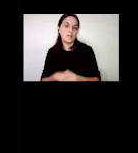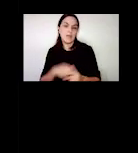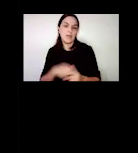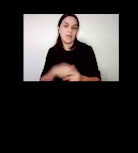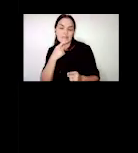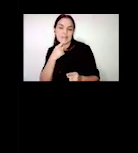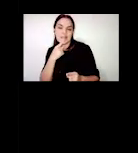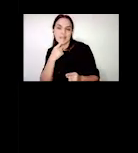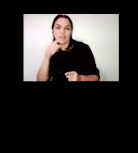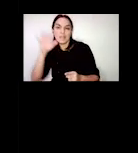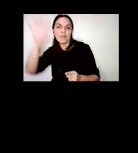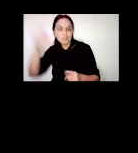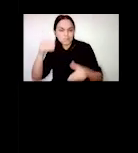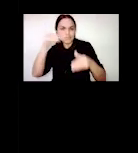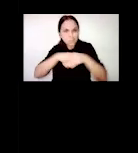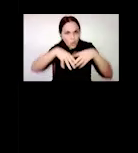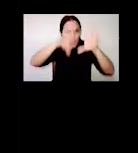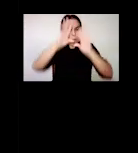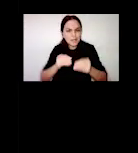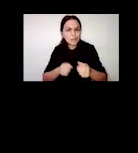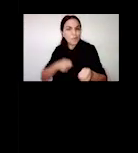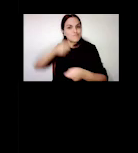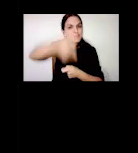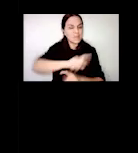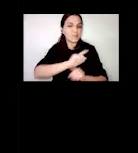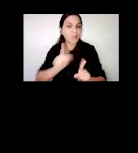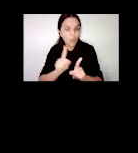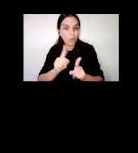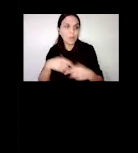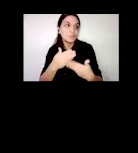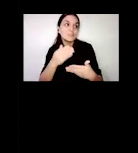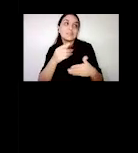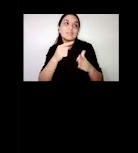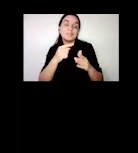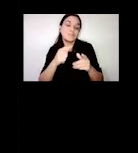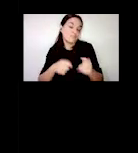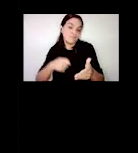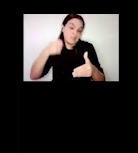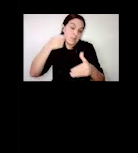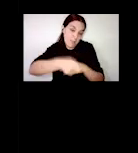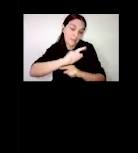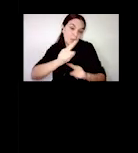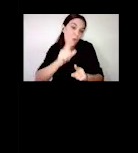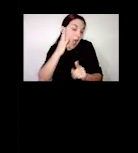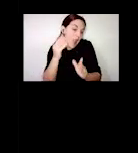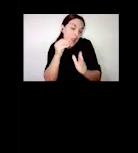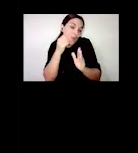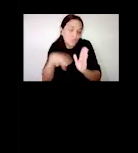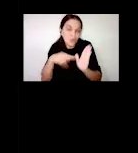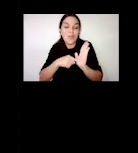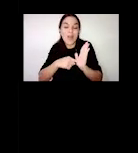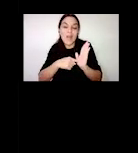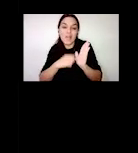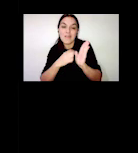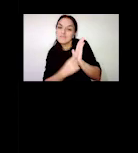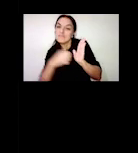fondos depositados en esa cuenta, el resto, o sea, el remanente que no haya invertido, debe